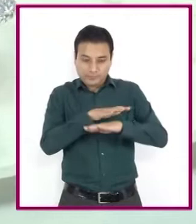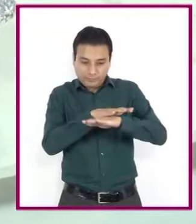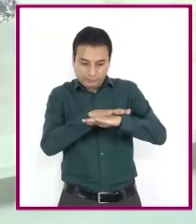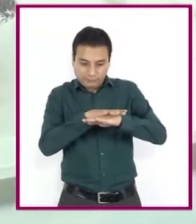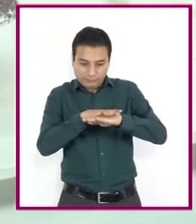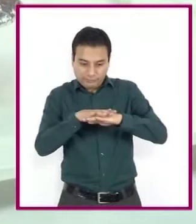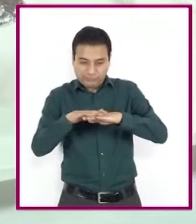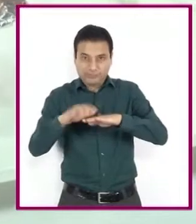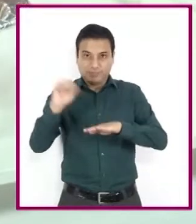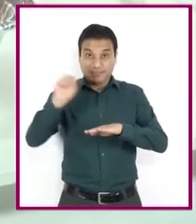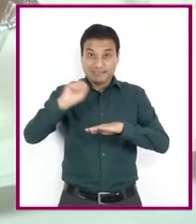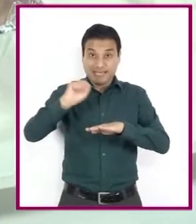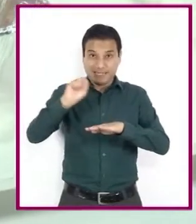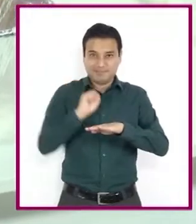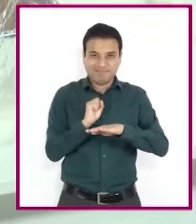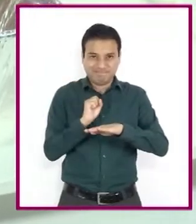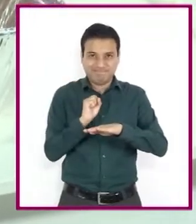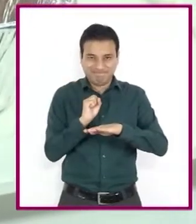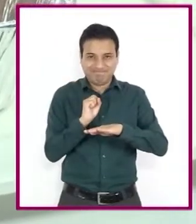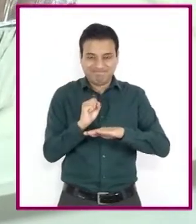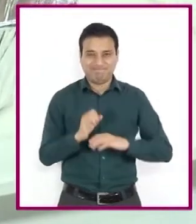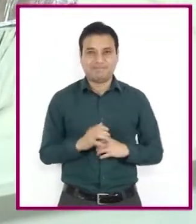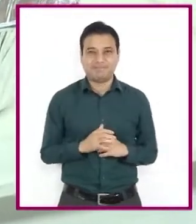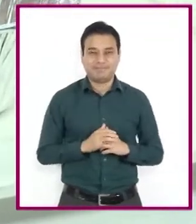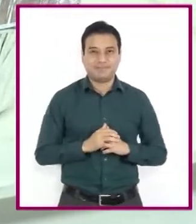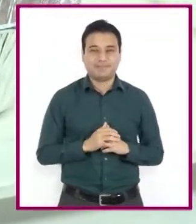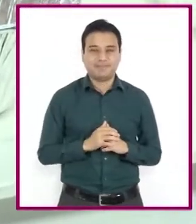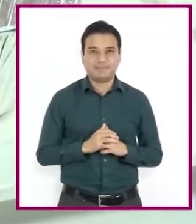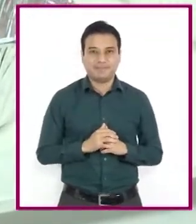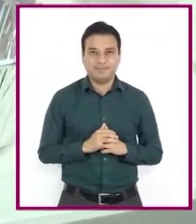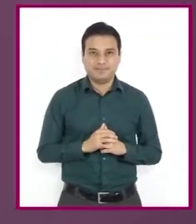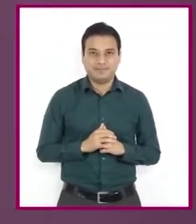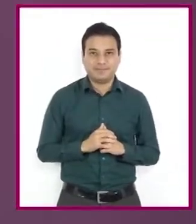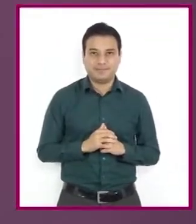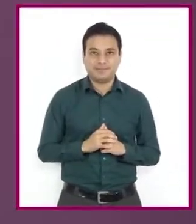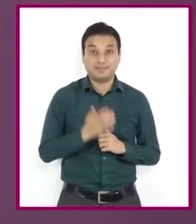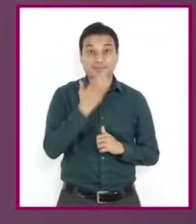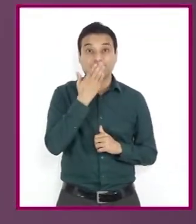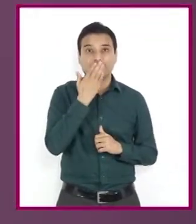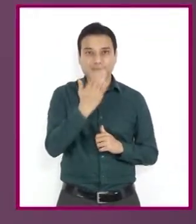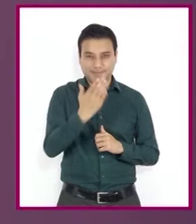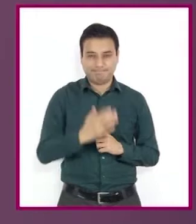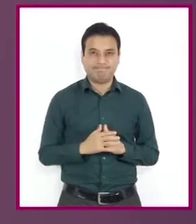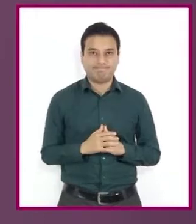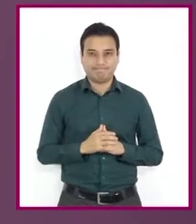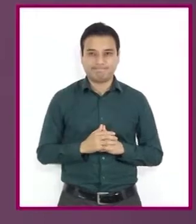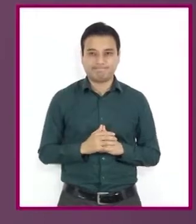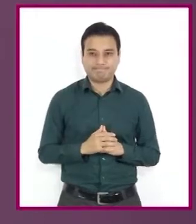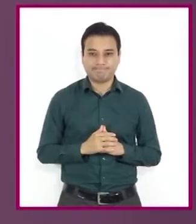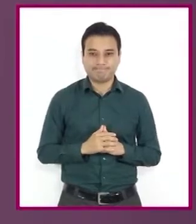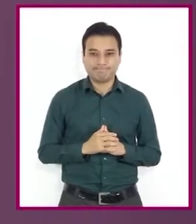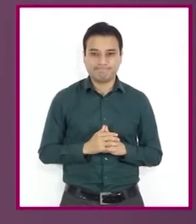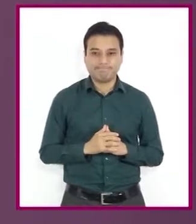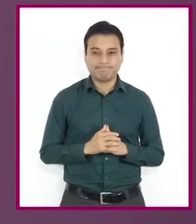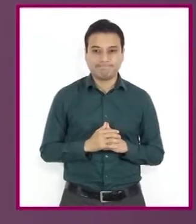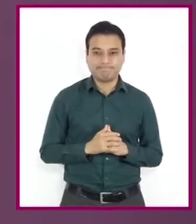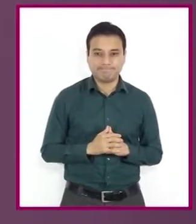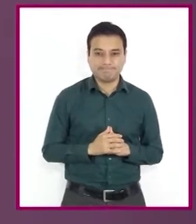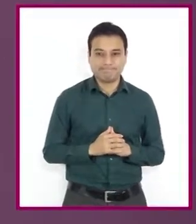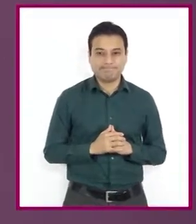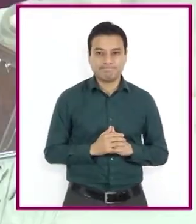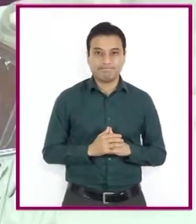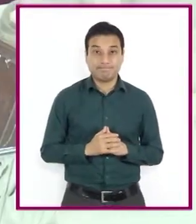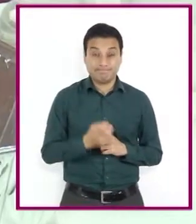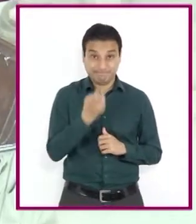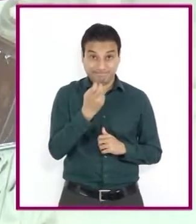el filete de pescado. Muy bien. Ese filete lo vamos a colocar